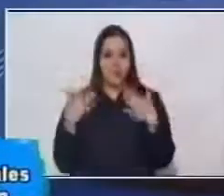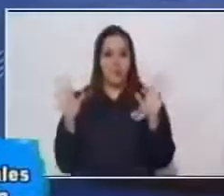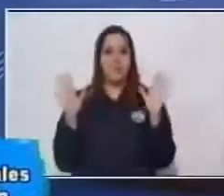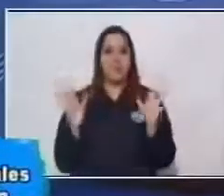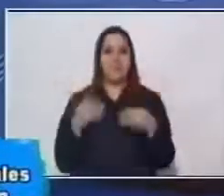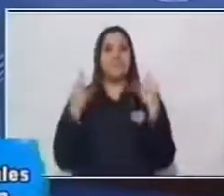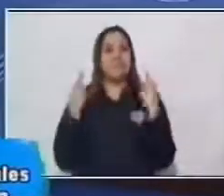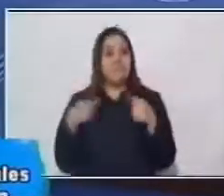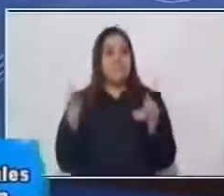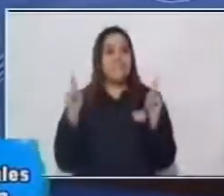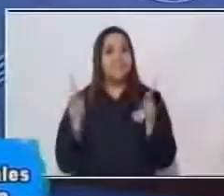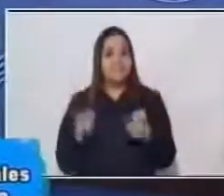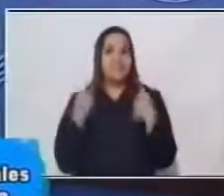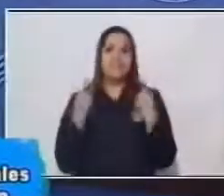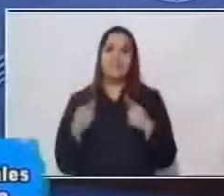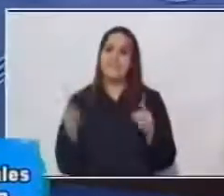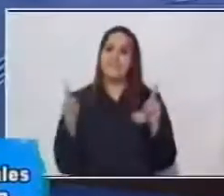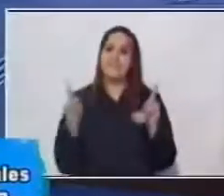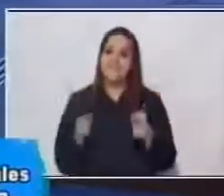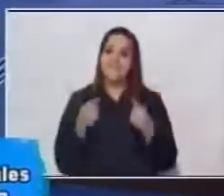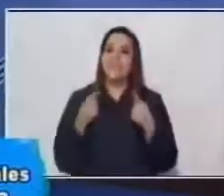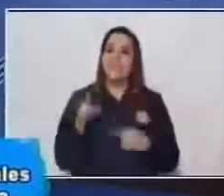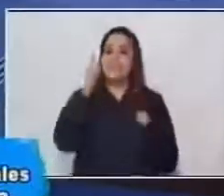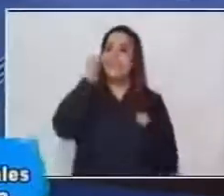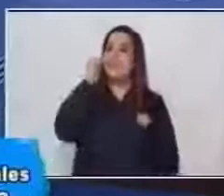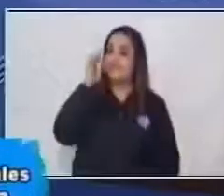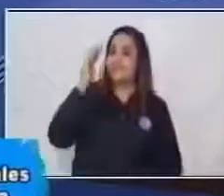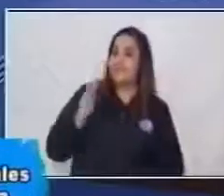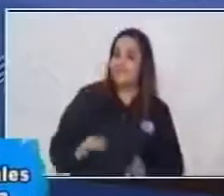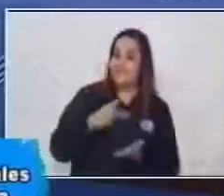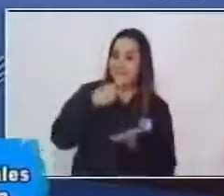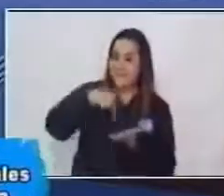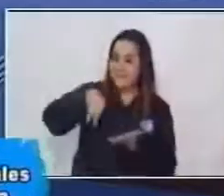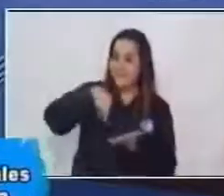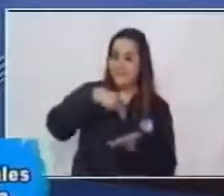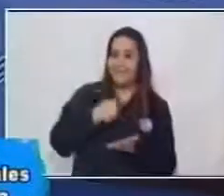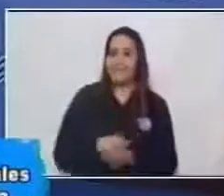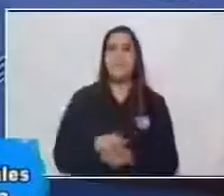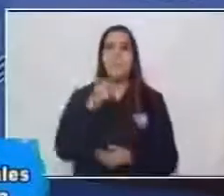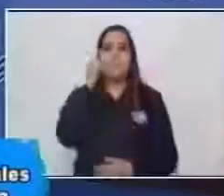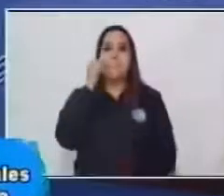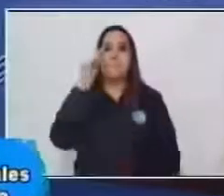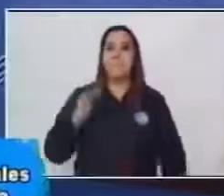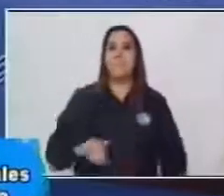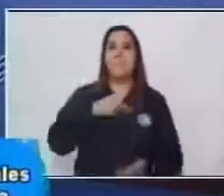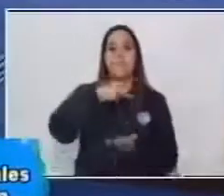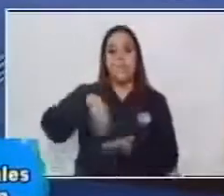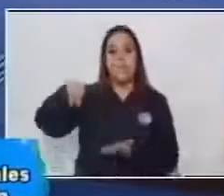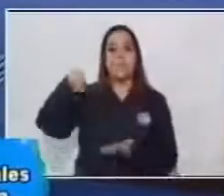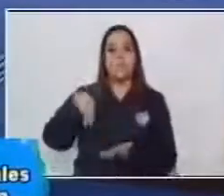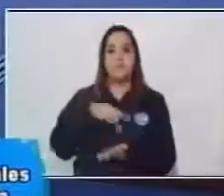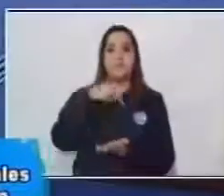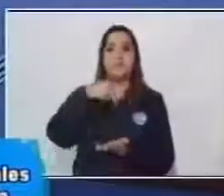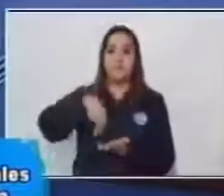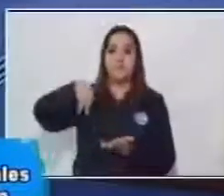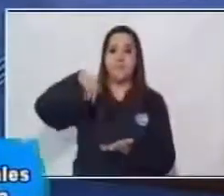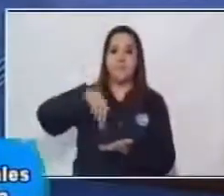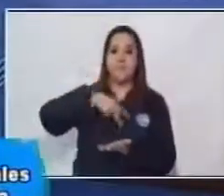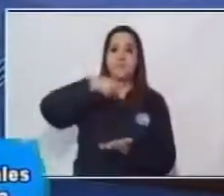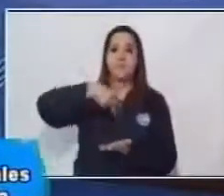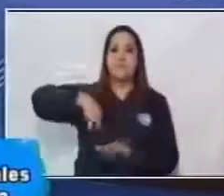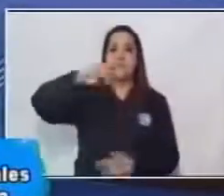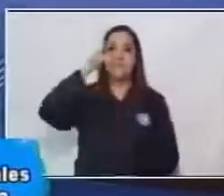mano, mano, con el dedo, dedo, así baila el marinero baila, baila,